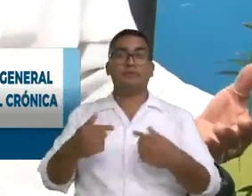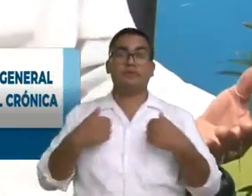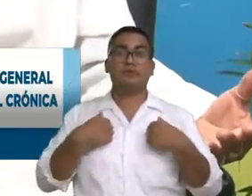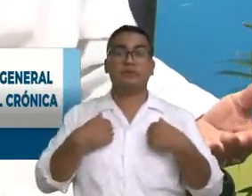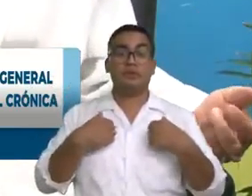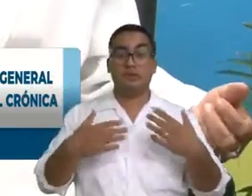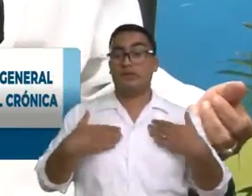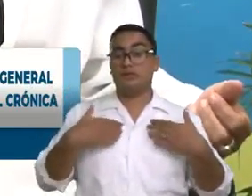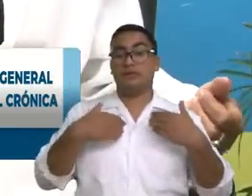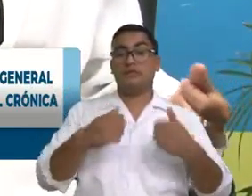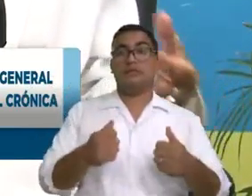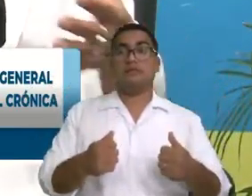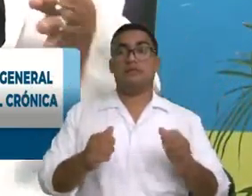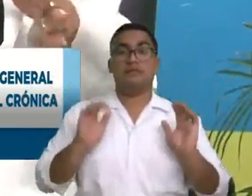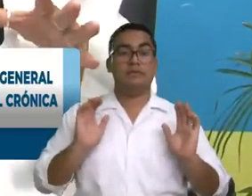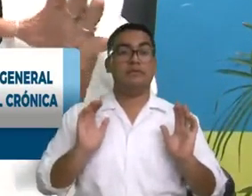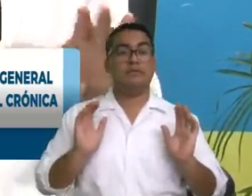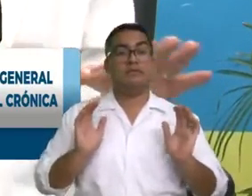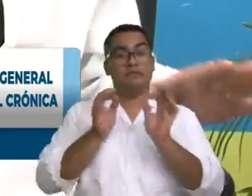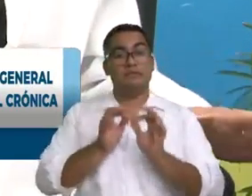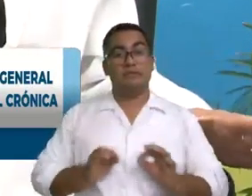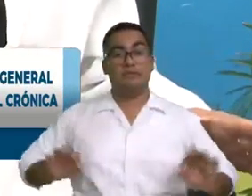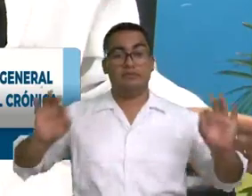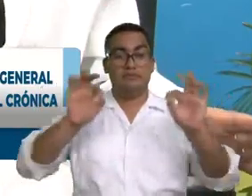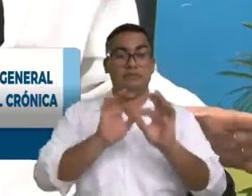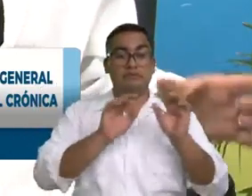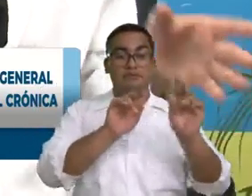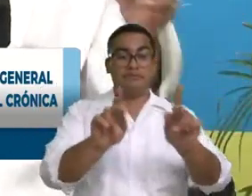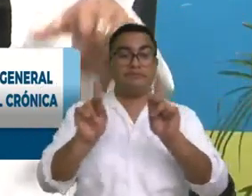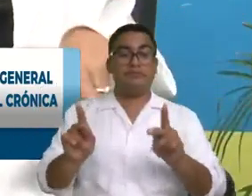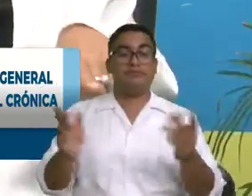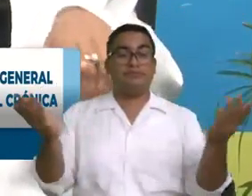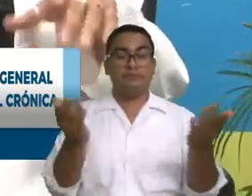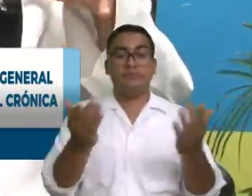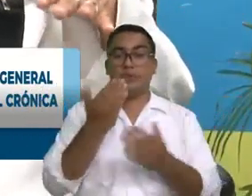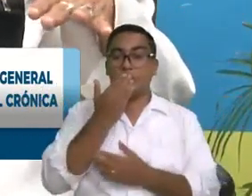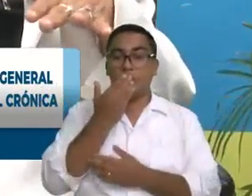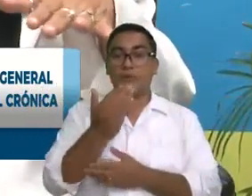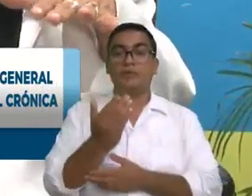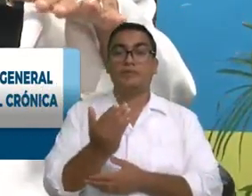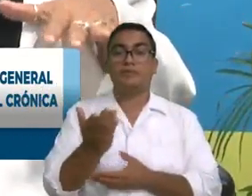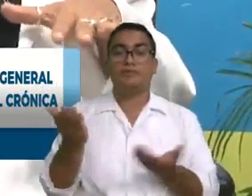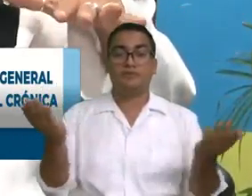sana que usted, ¿verdad? Entonces uno tiene que valorarse. Por eso es que